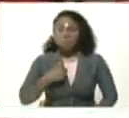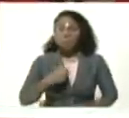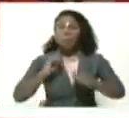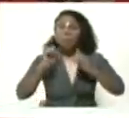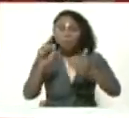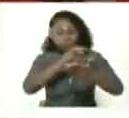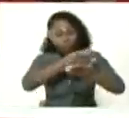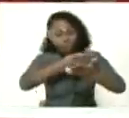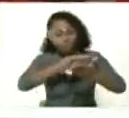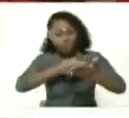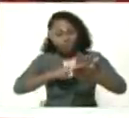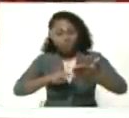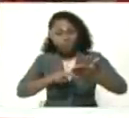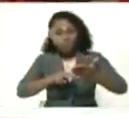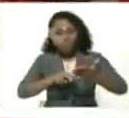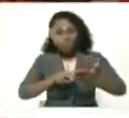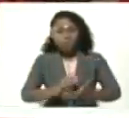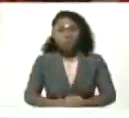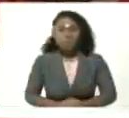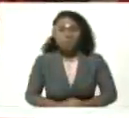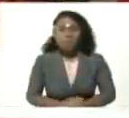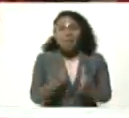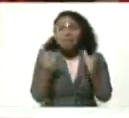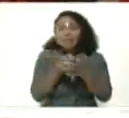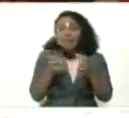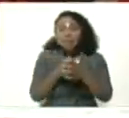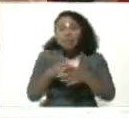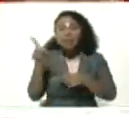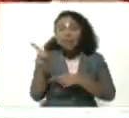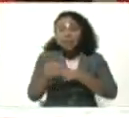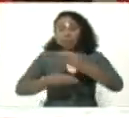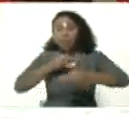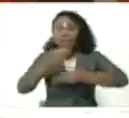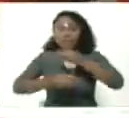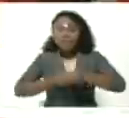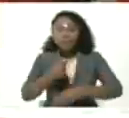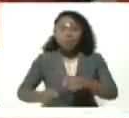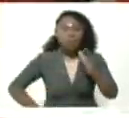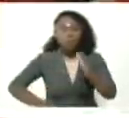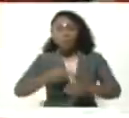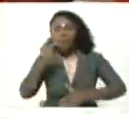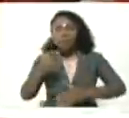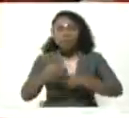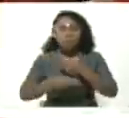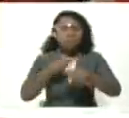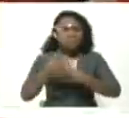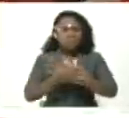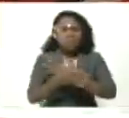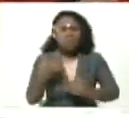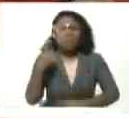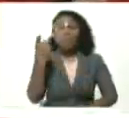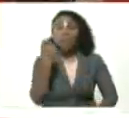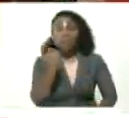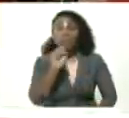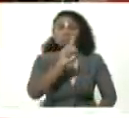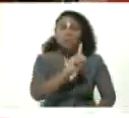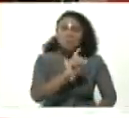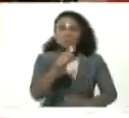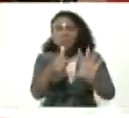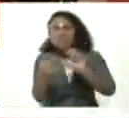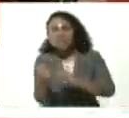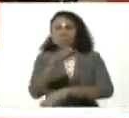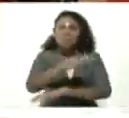leer. Este es el equipo, y esto va de una vez, va a ser, nos faltaban unos